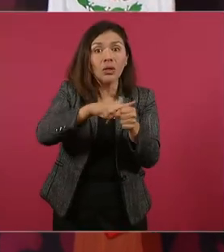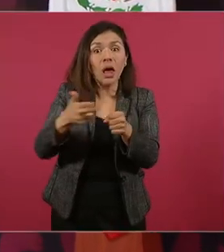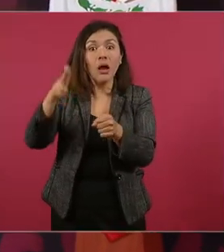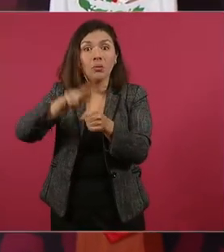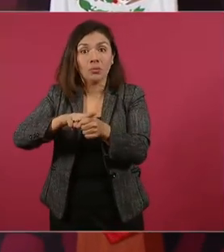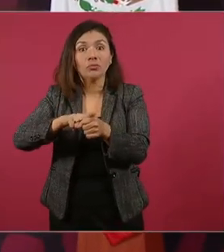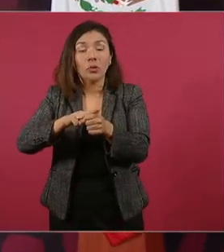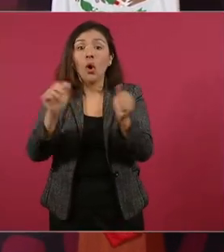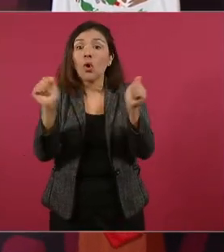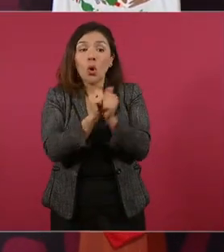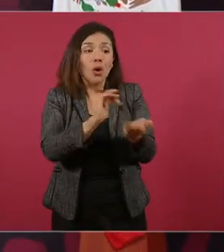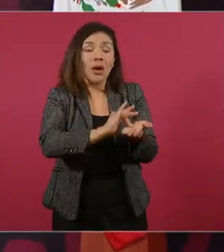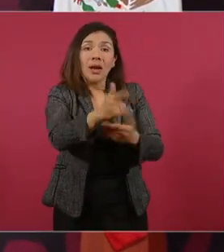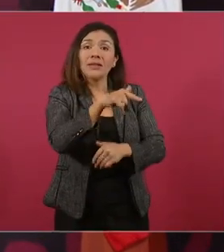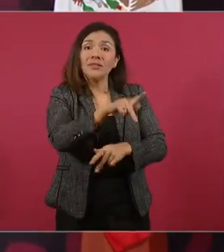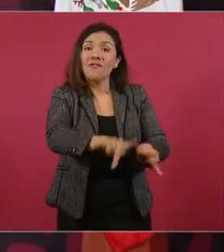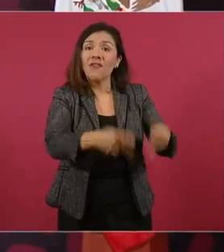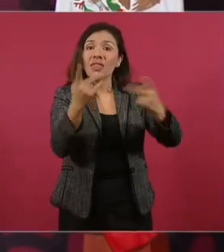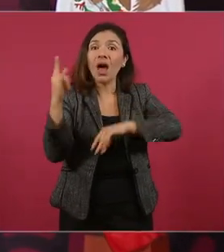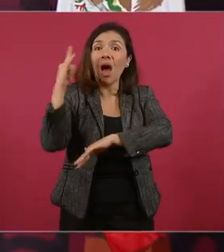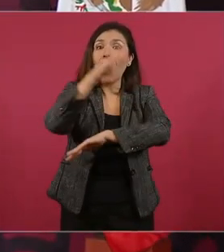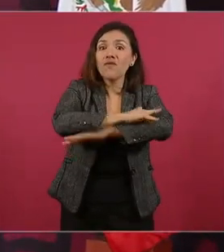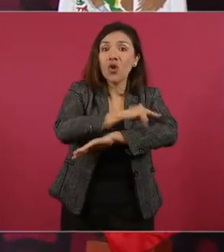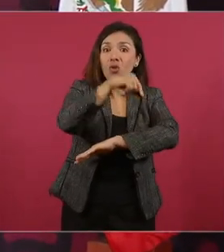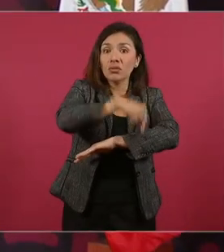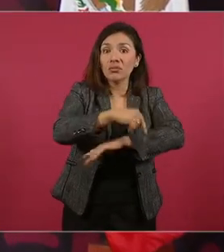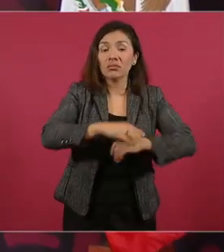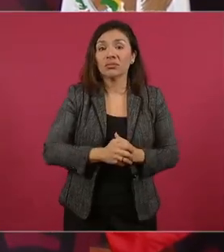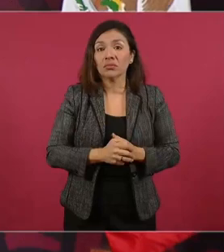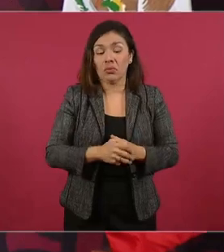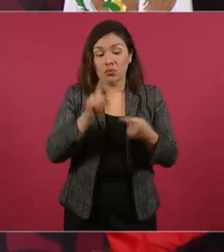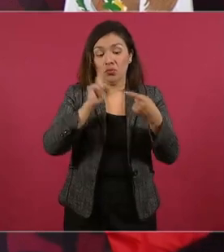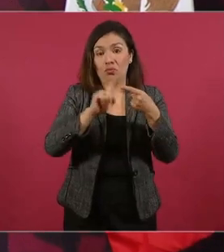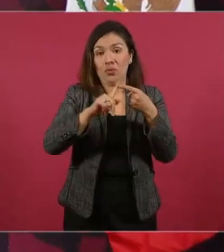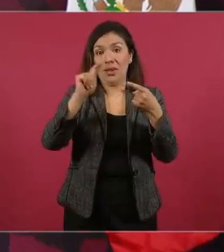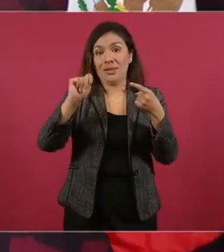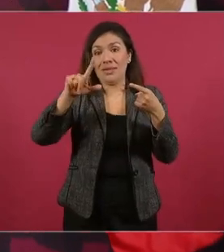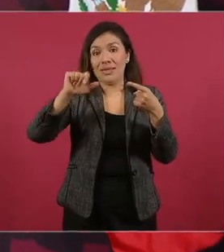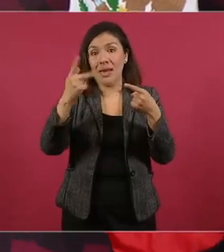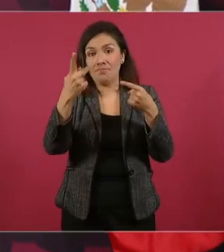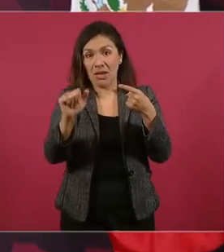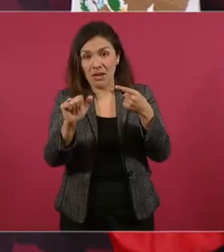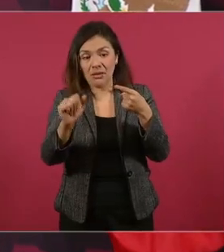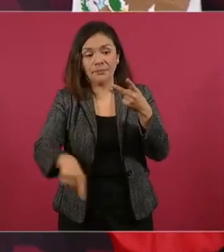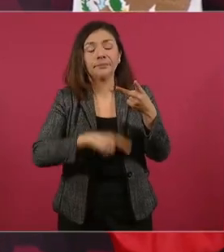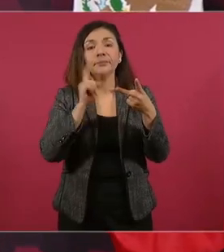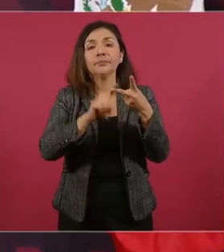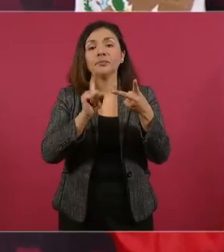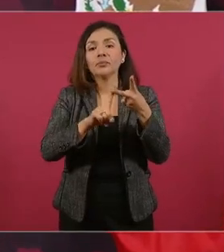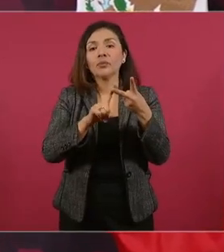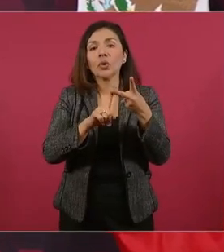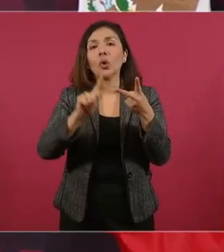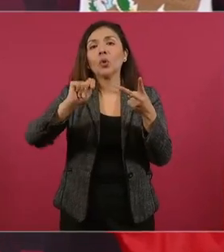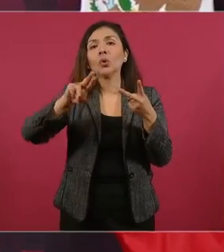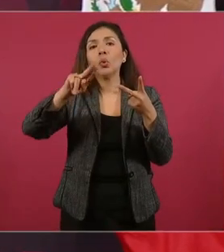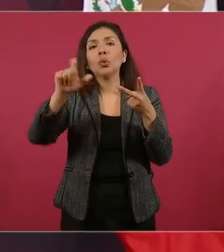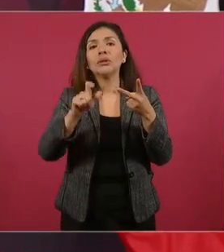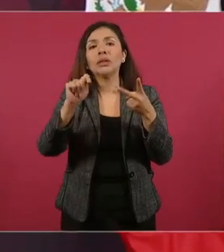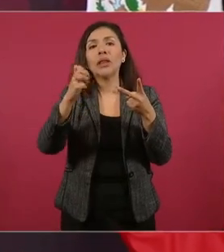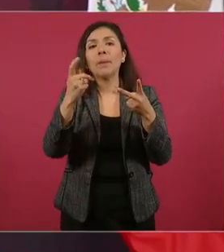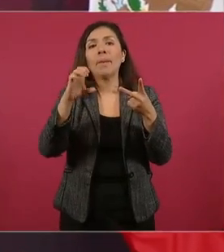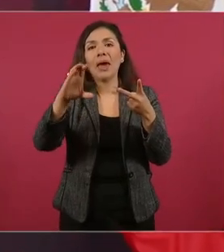por el avión presidencial, uno en Tlapa y otro en